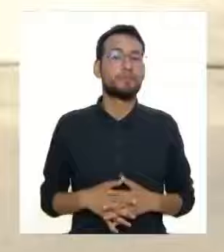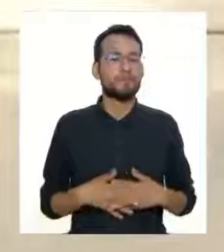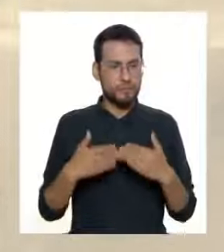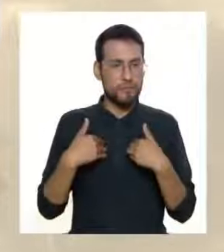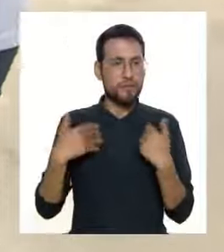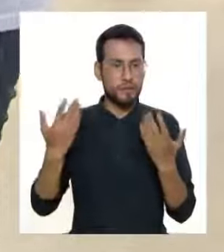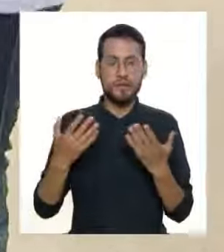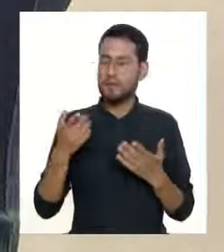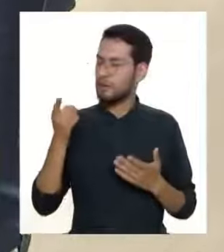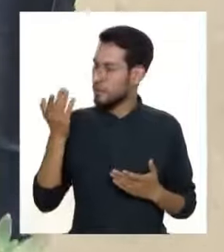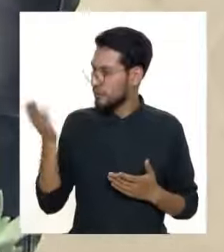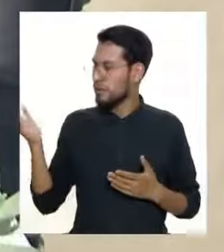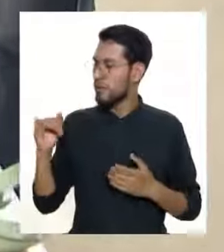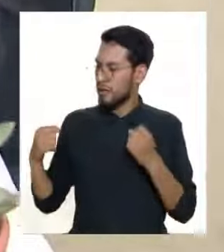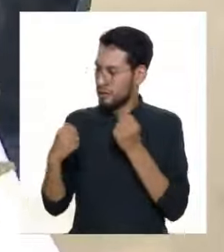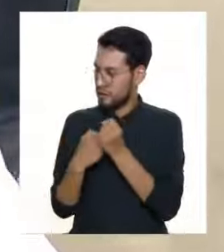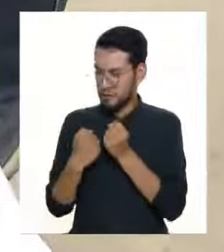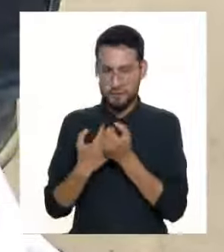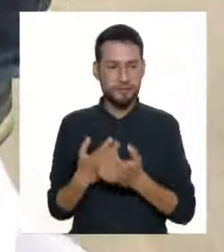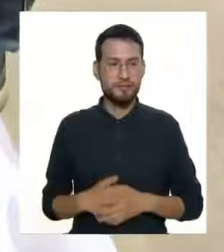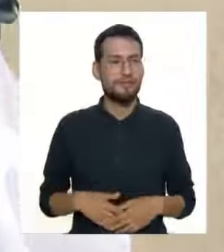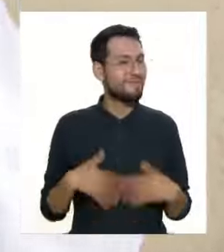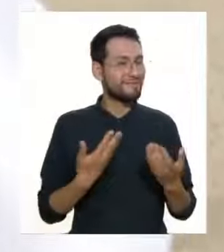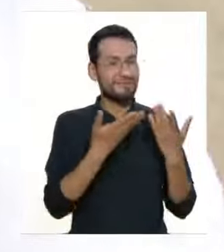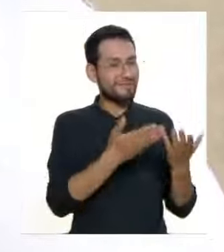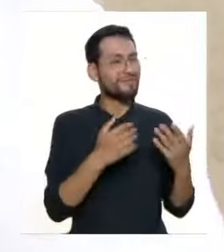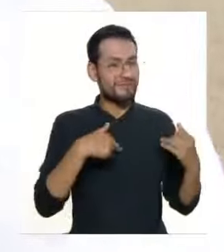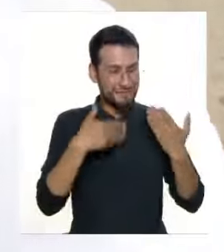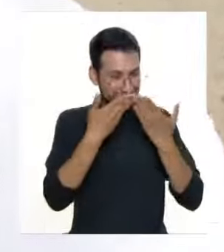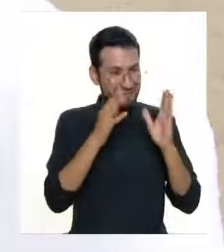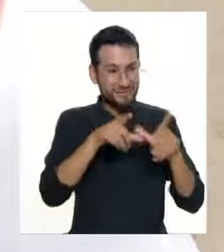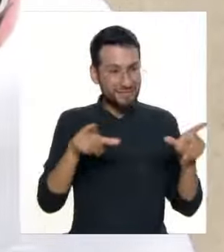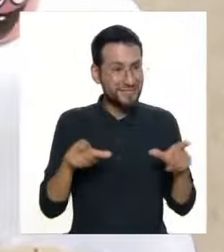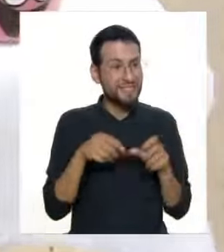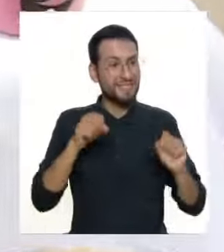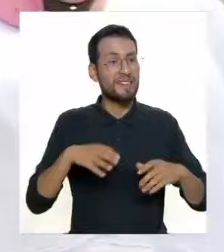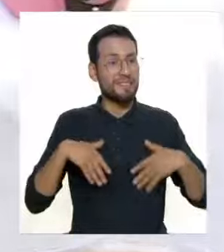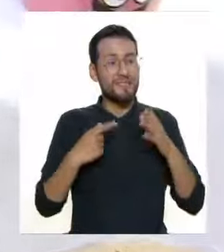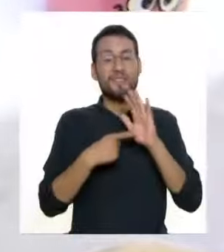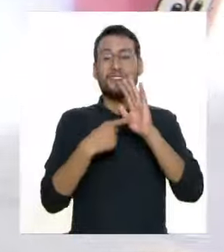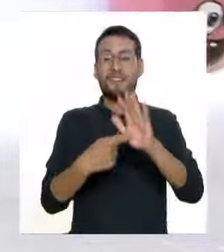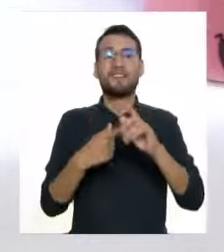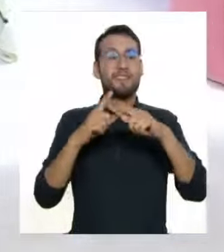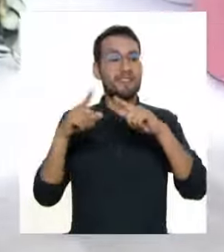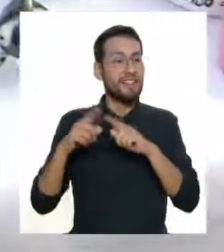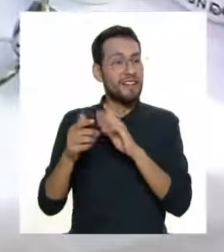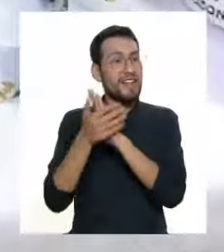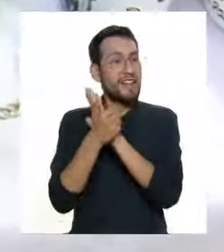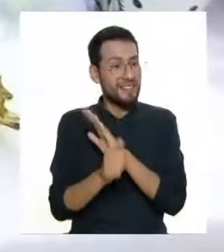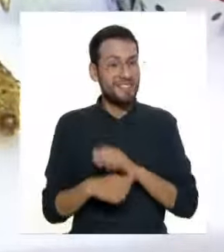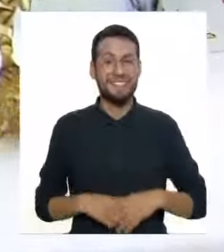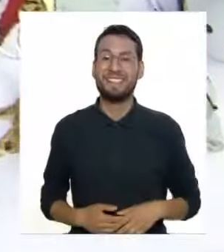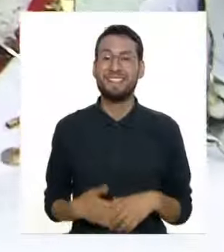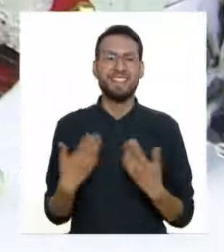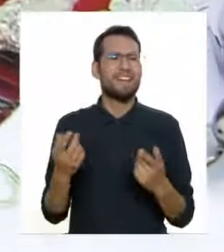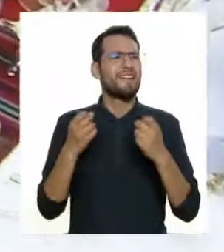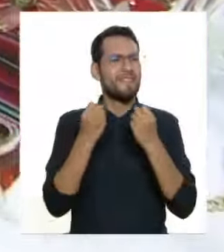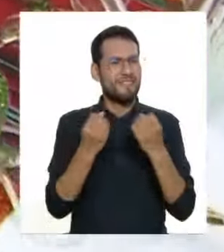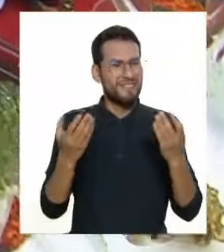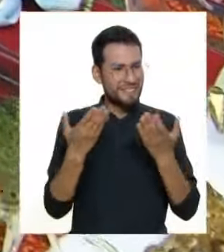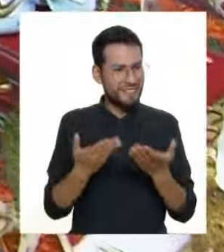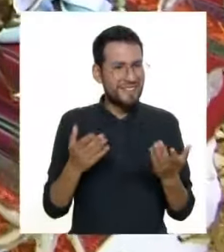están dando. Y a ustedes por apoyarnos. A ustedes por abrirnos las puertas y por poder mostrar mucho de su talento, chicos. Hay